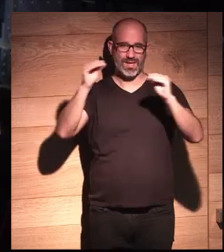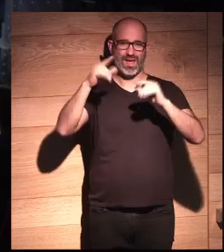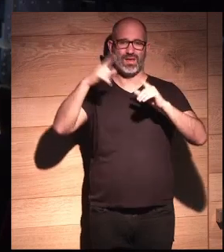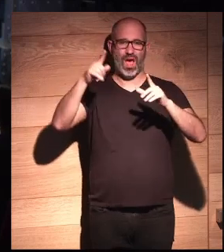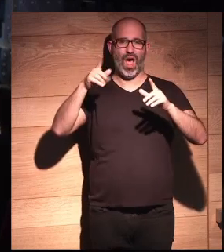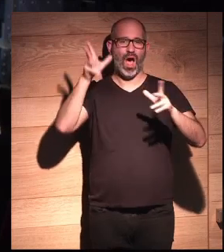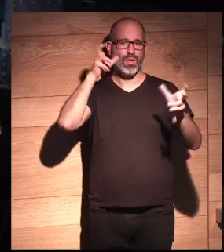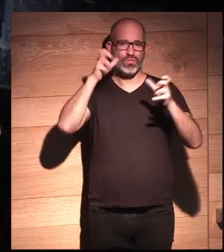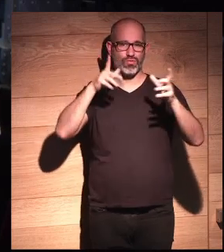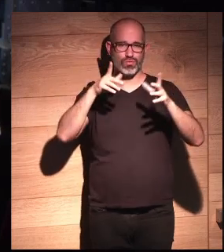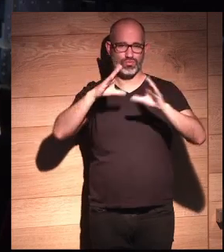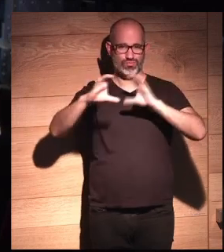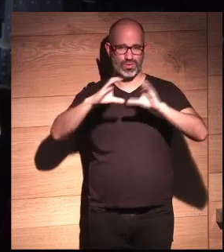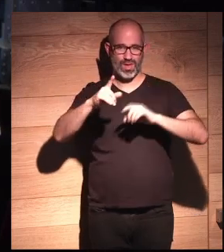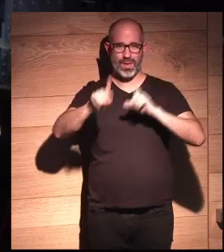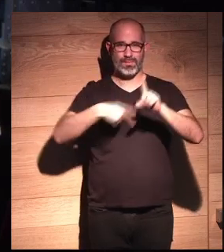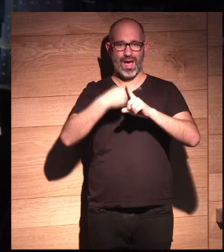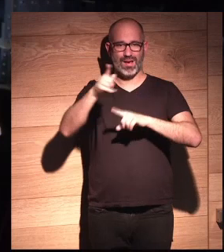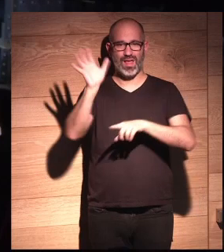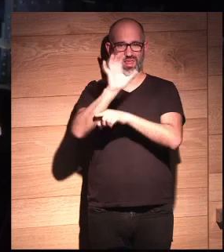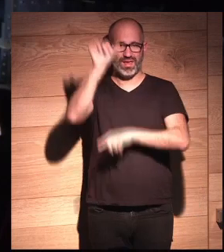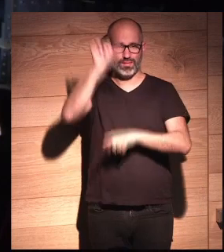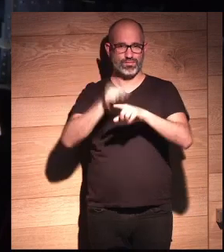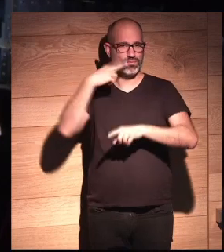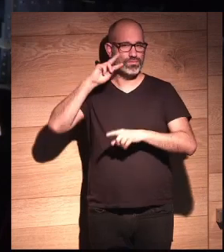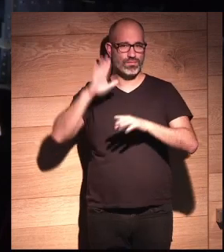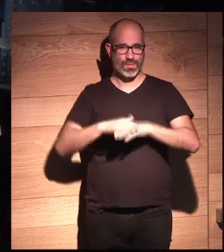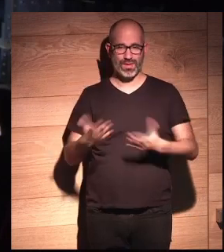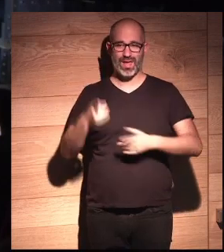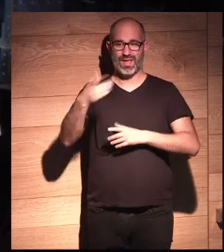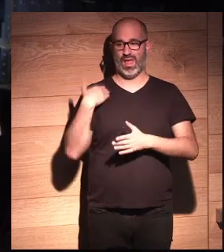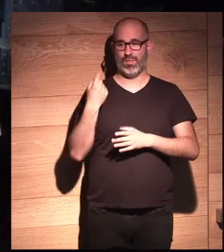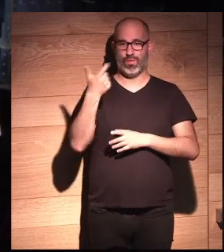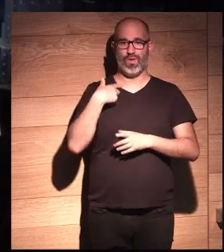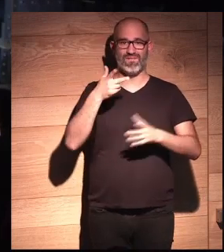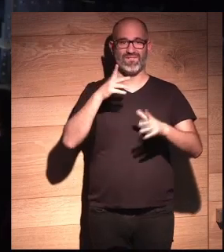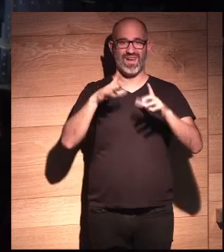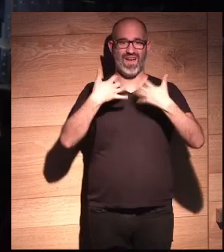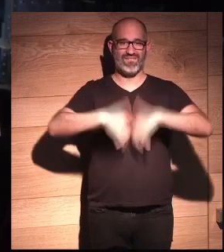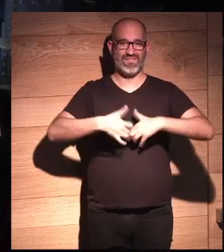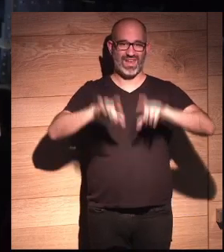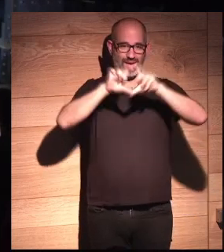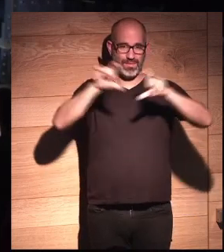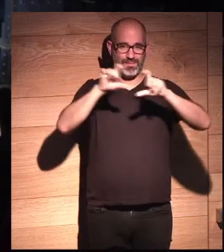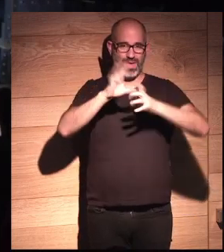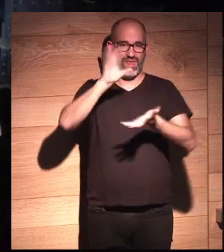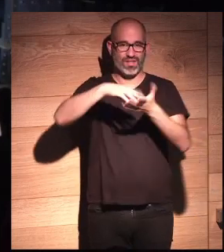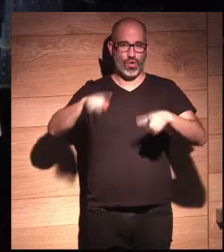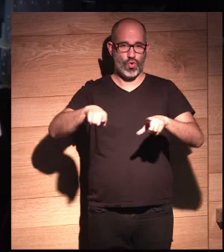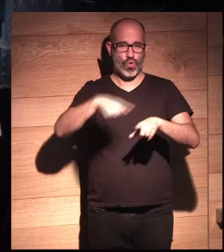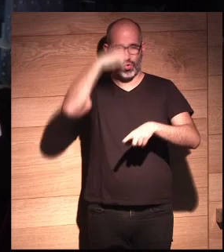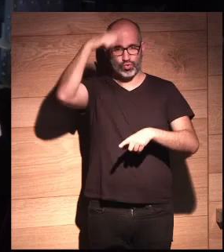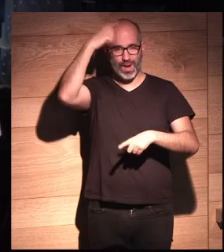y apasionada del cine, y durante el último año ha estado colaborando con La Fábrica para organizar una serie de exposiciones en el Centro Cultural de la